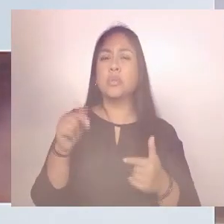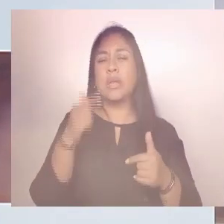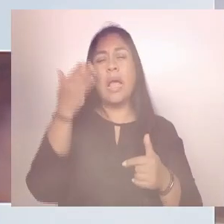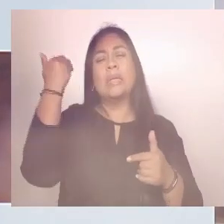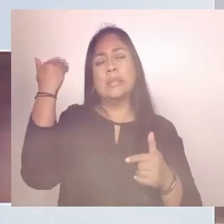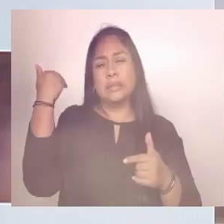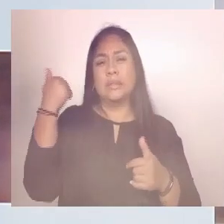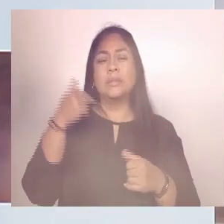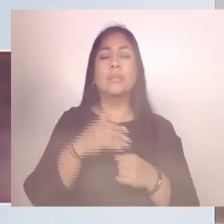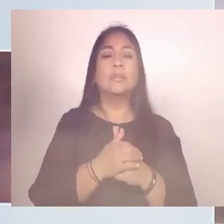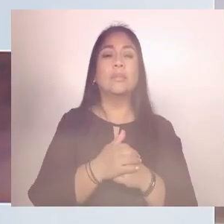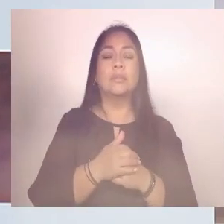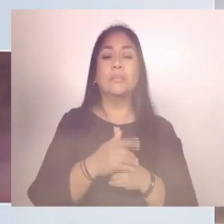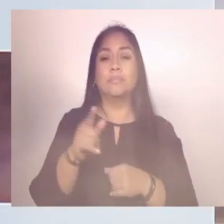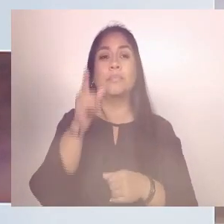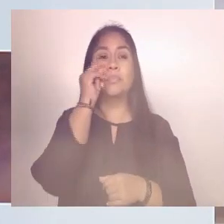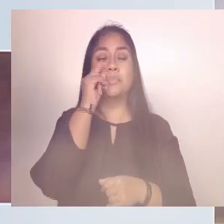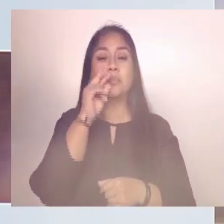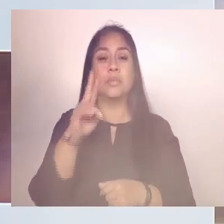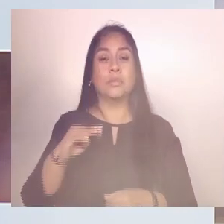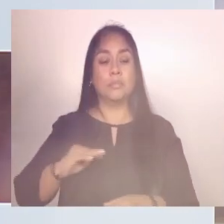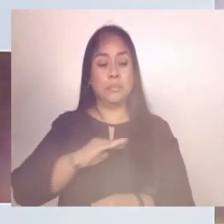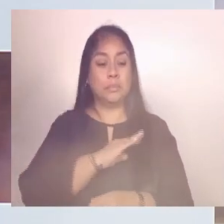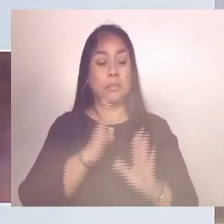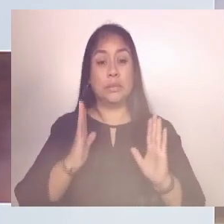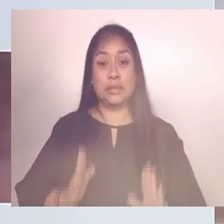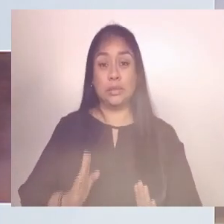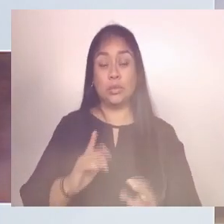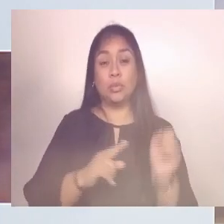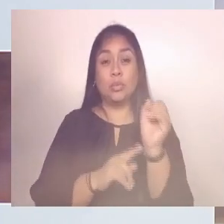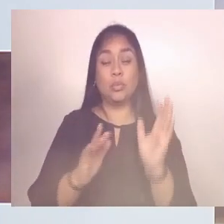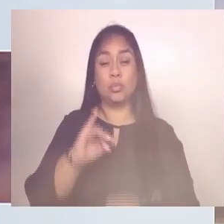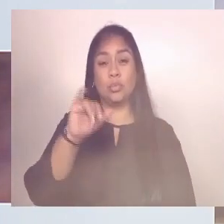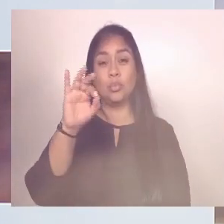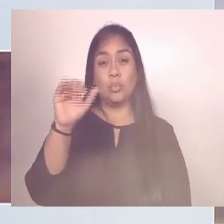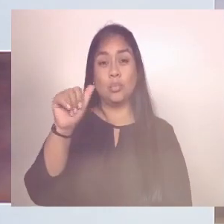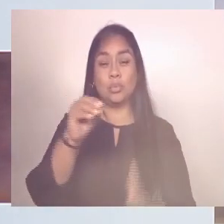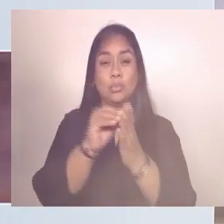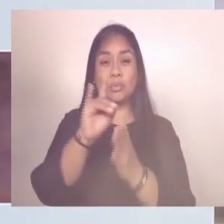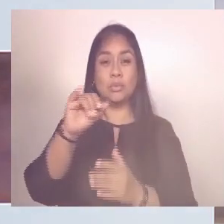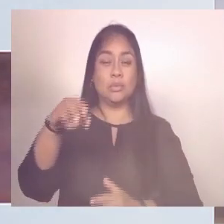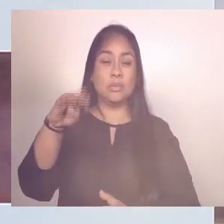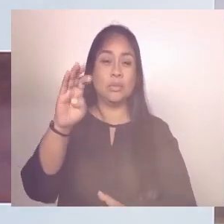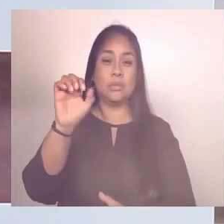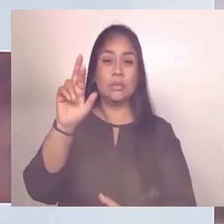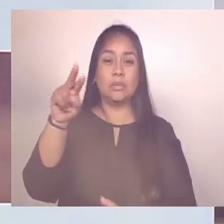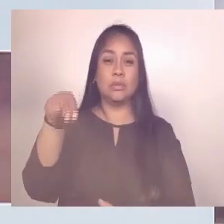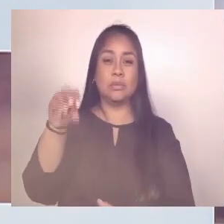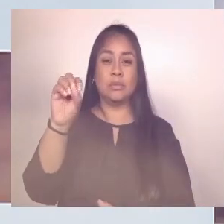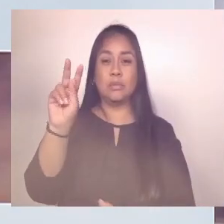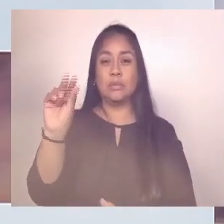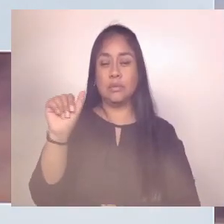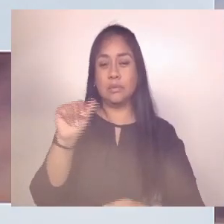momento. Señor ministro, doctor Joaquín Barnoya Pérez, ministro de Salud Pública y Asistencia